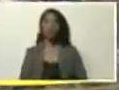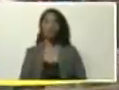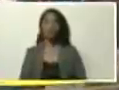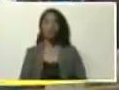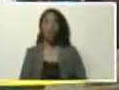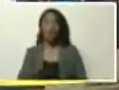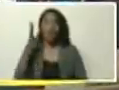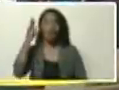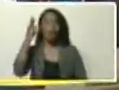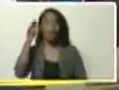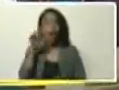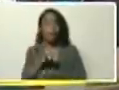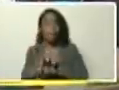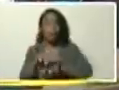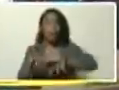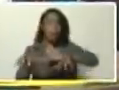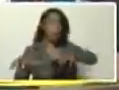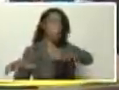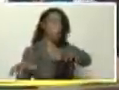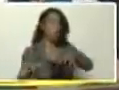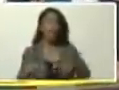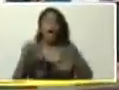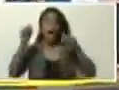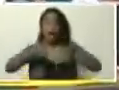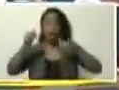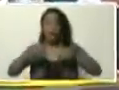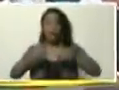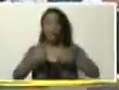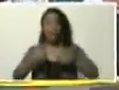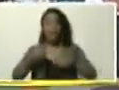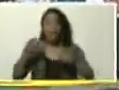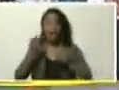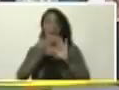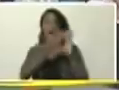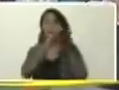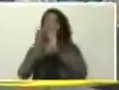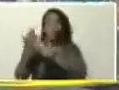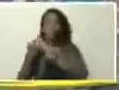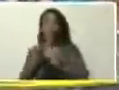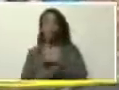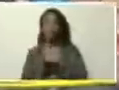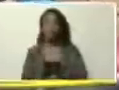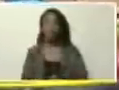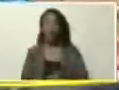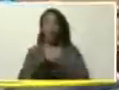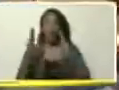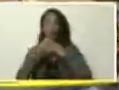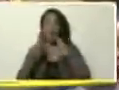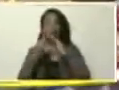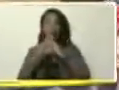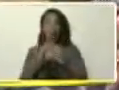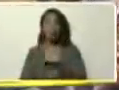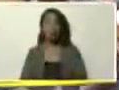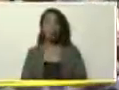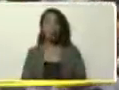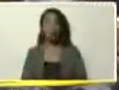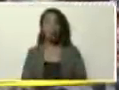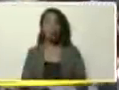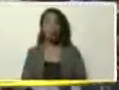Las mujeres son mayoría aquí, en la comunidad, en el hogar.